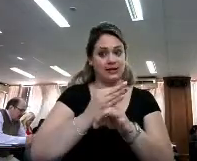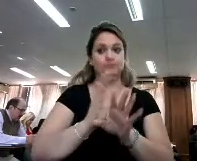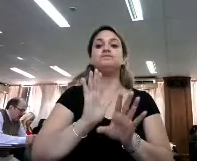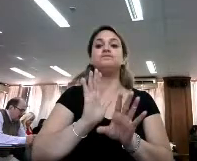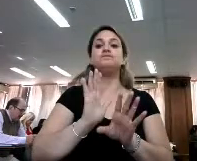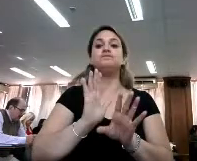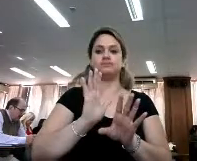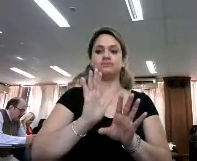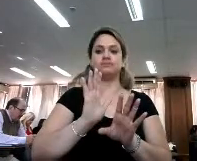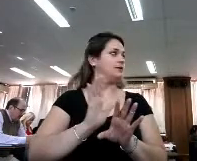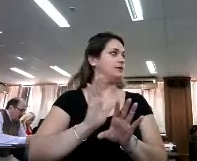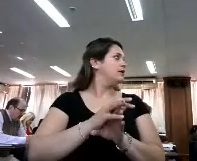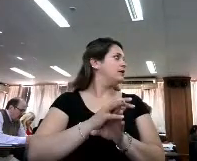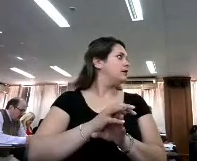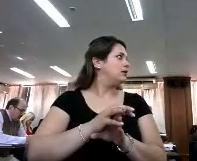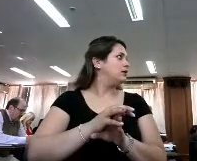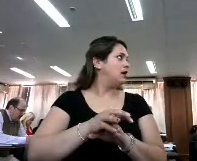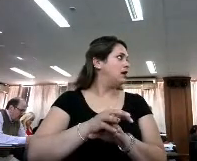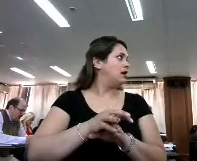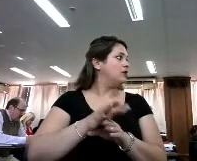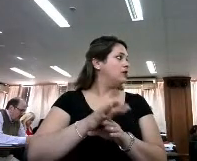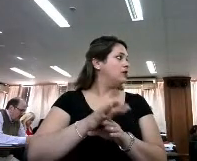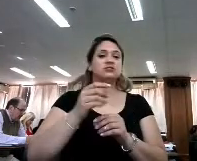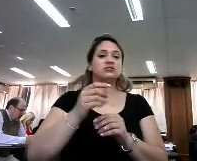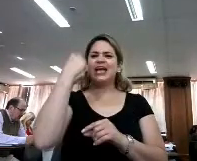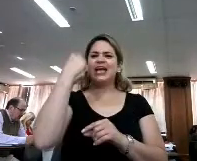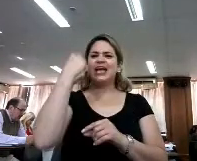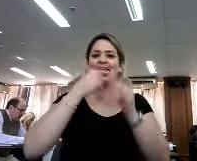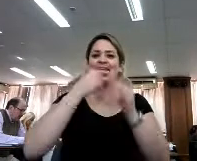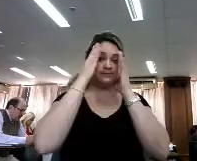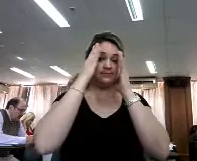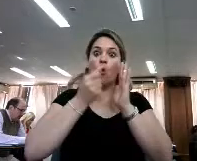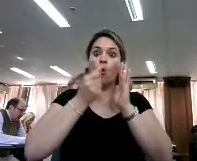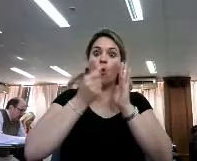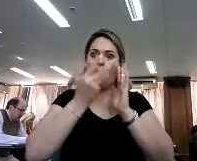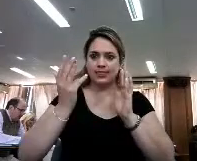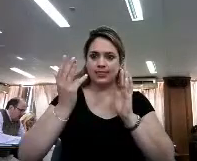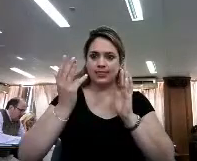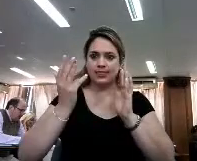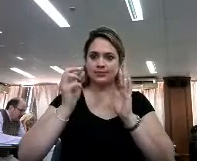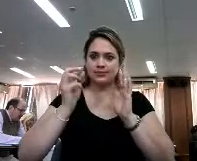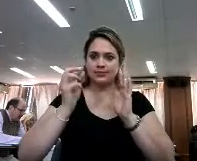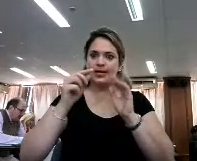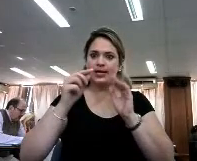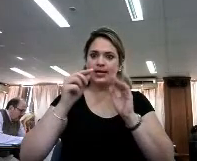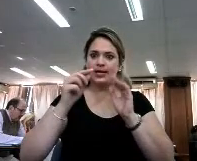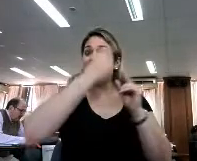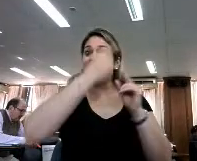Aterriza, no sé cuántas caras ven allí. Díganme qué elementos ven en esa imagen.